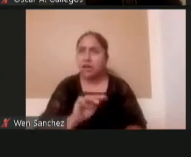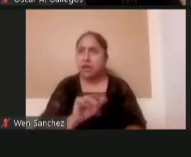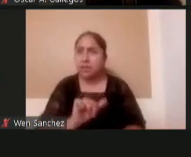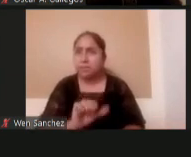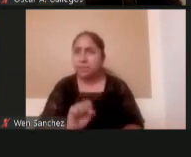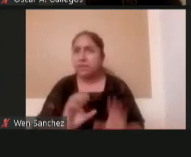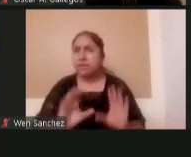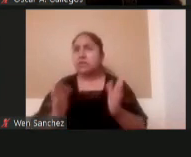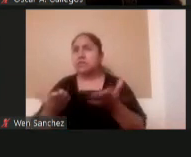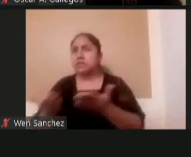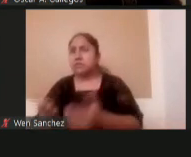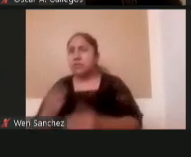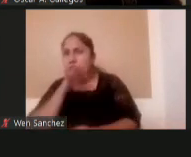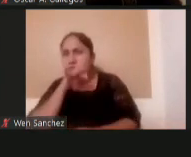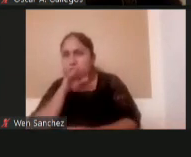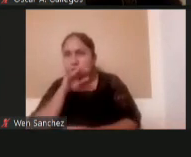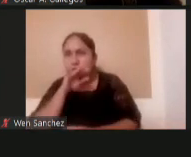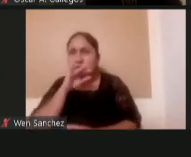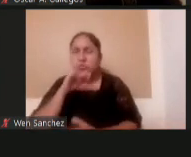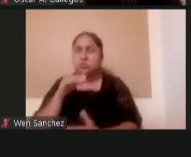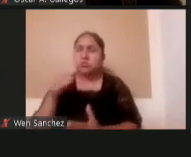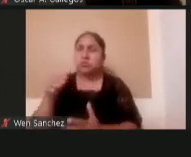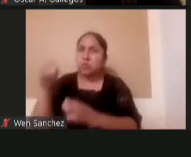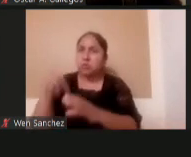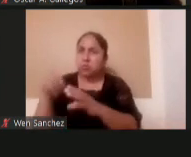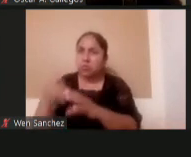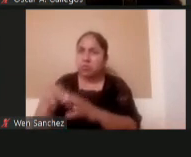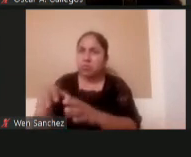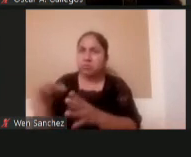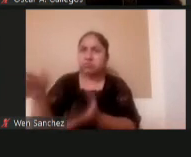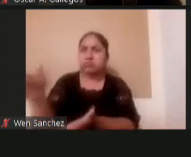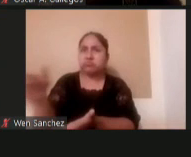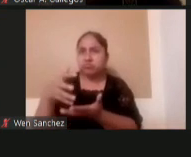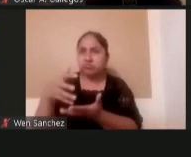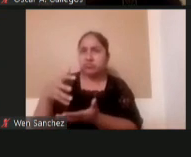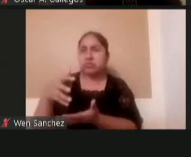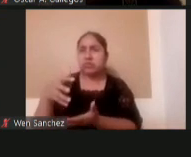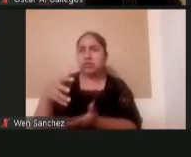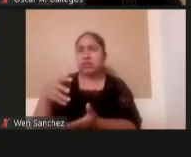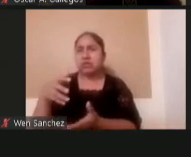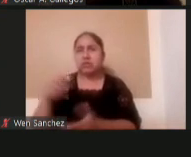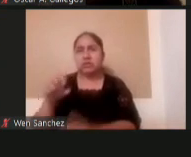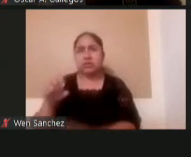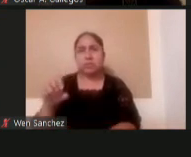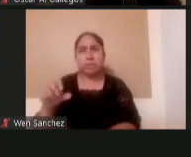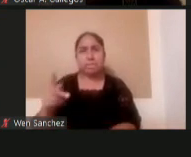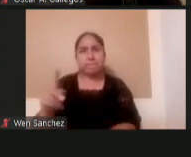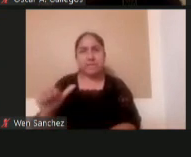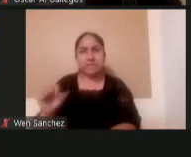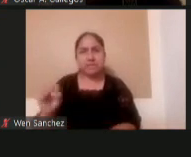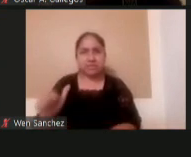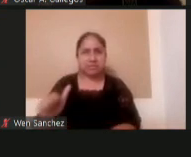como representantes tenemos que defender el interés general de la población.